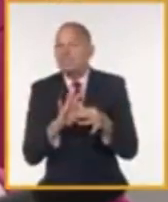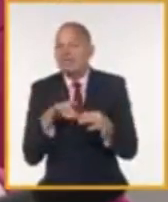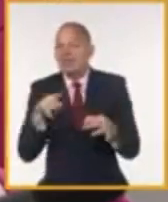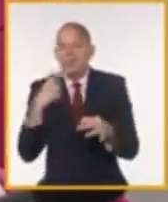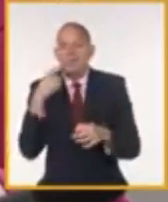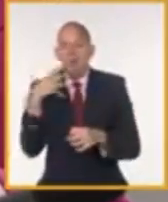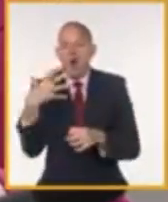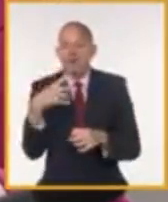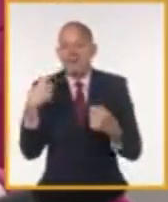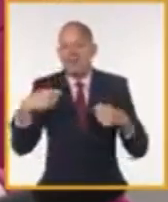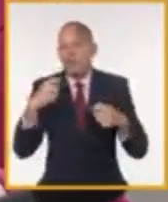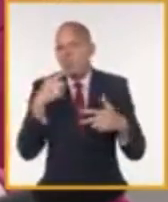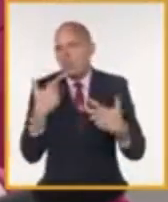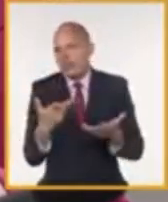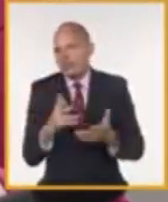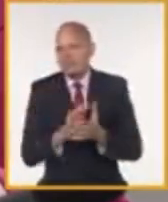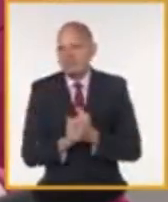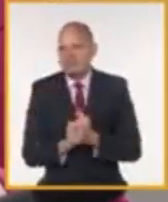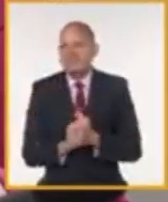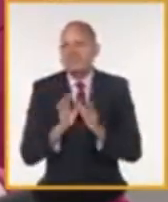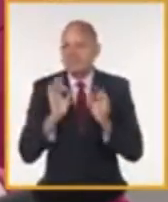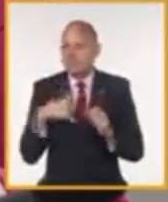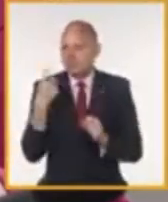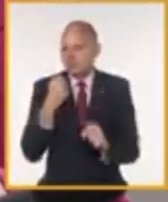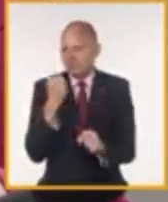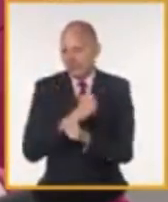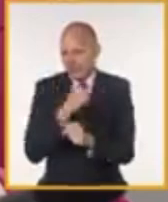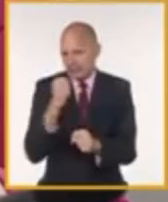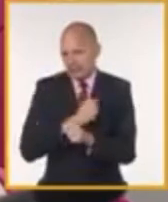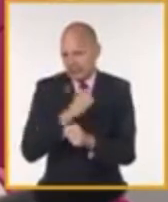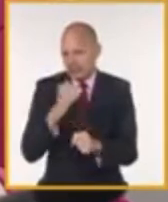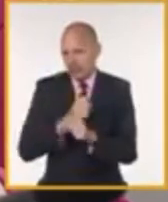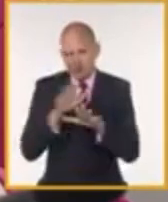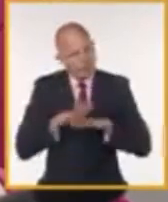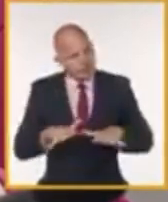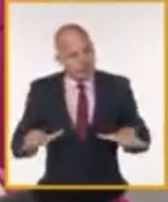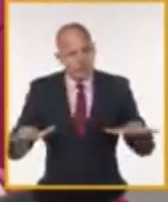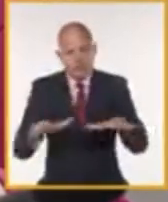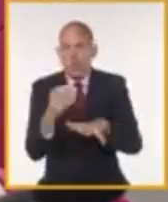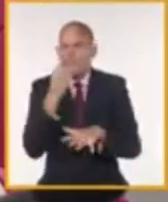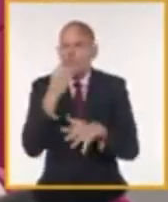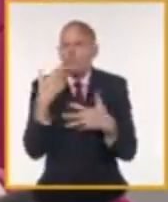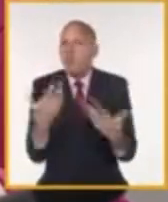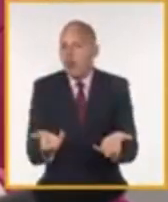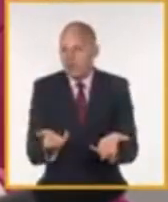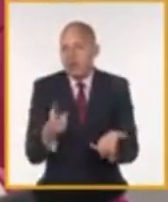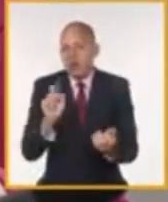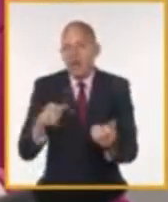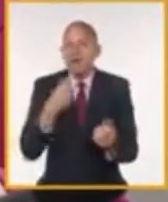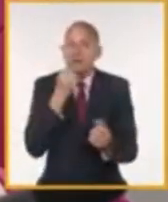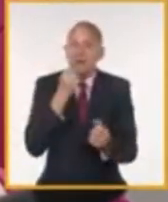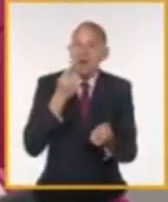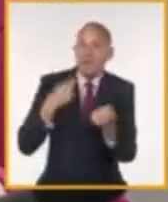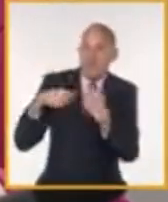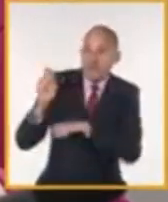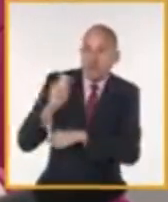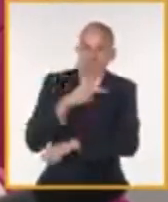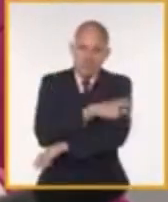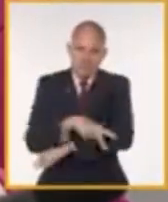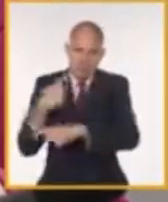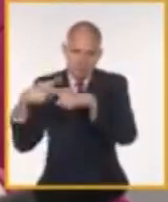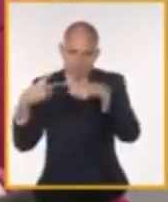una independencia en estar identificando y diversificando productos para la exportación, así como